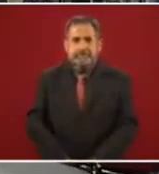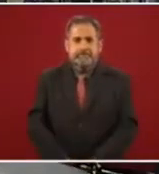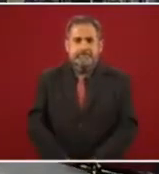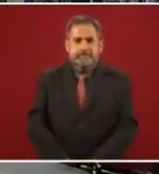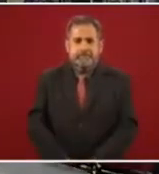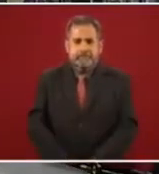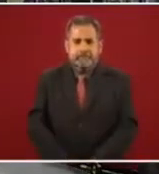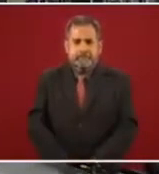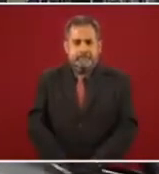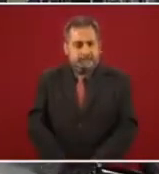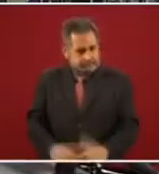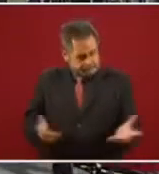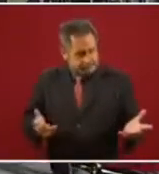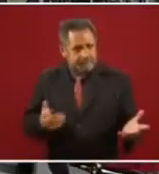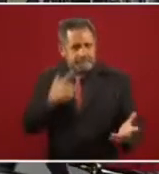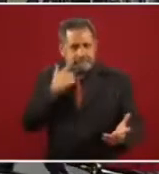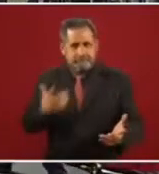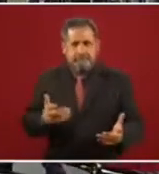¿Ya bien?